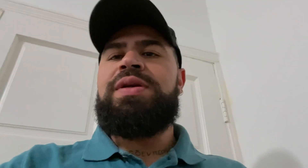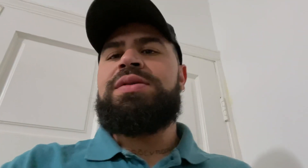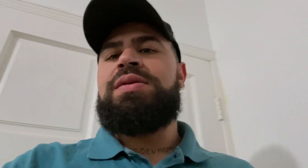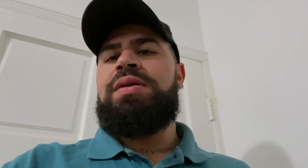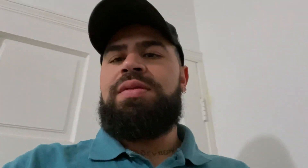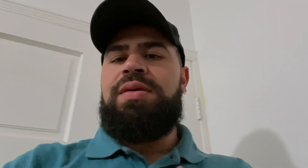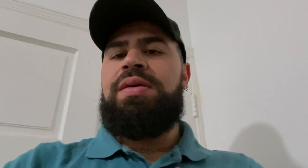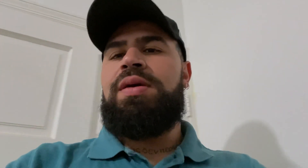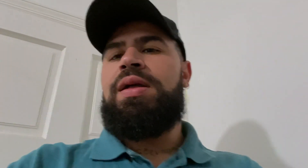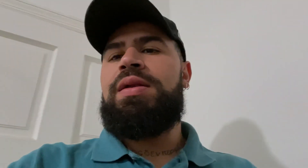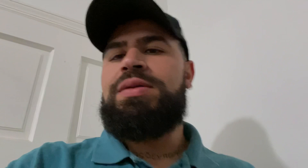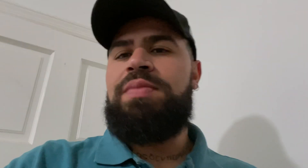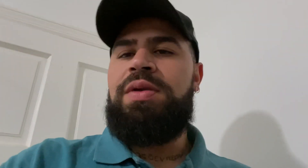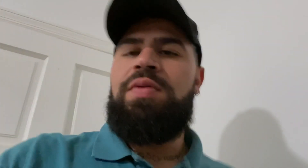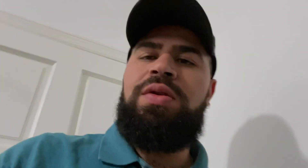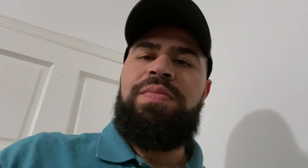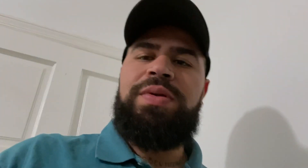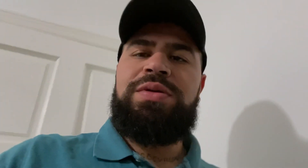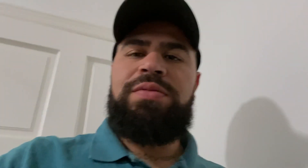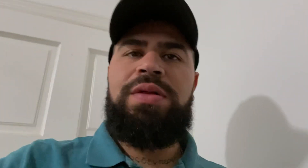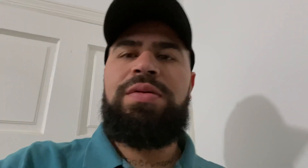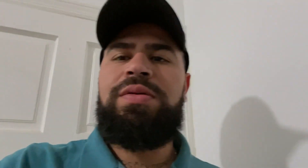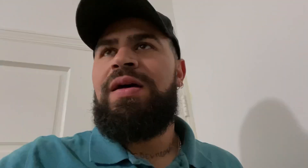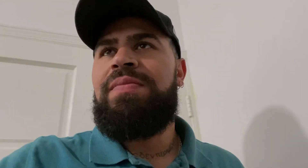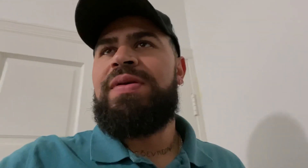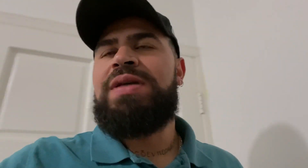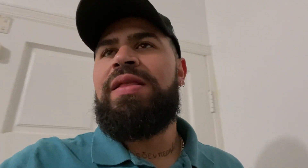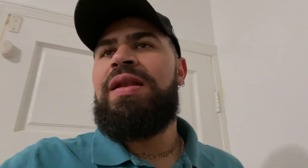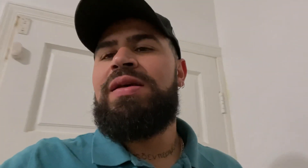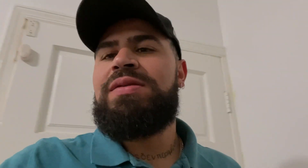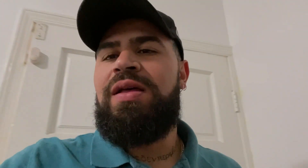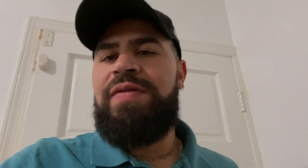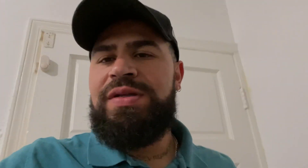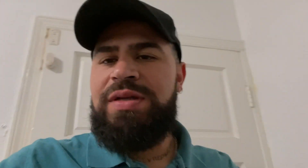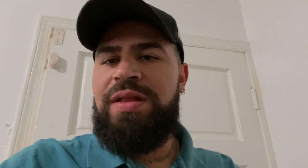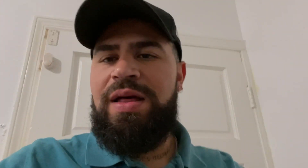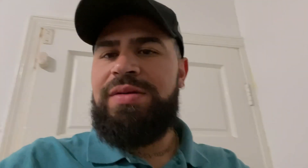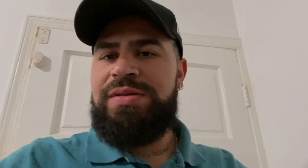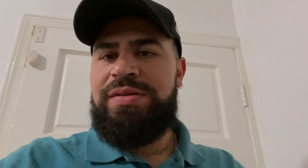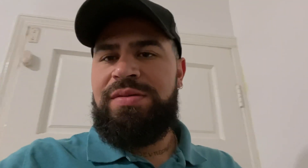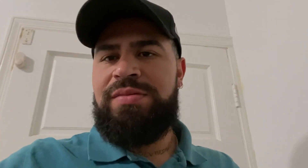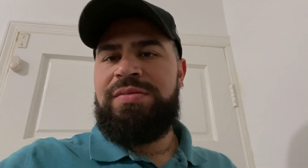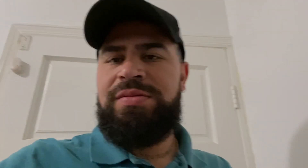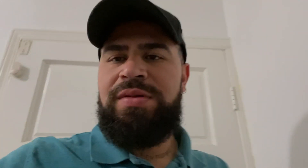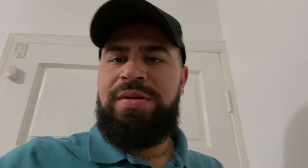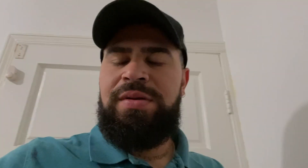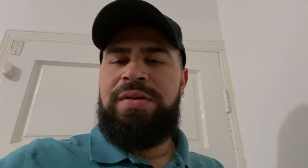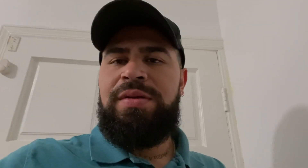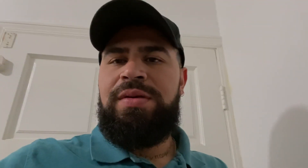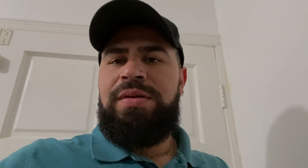al presidente Andrés Manuel López Obrador. A pesar de las adversidades,